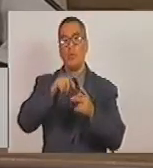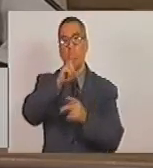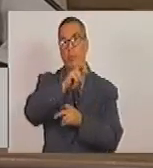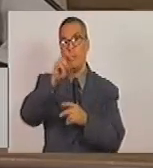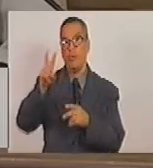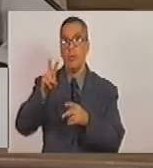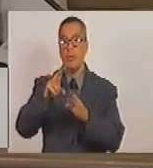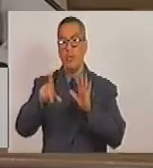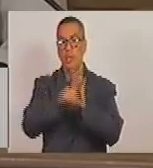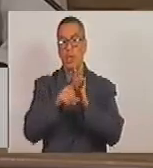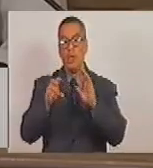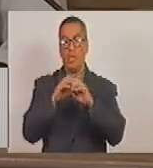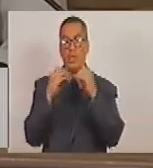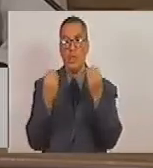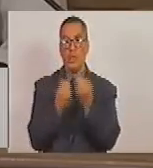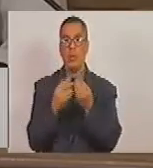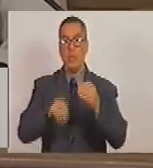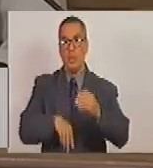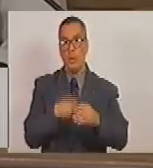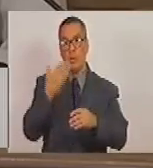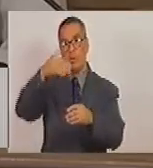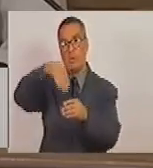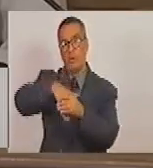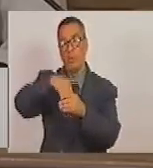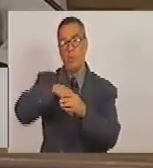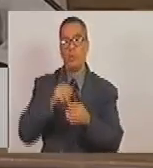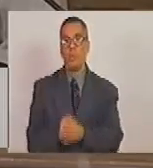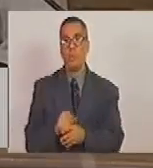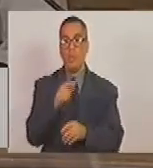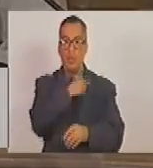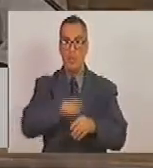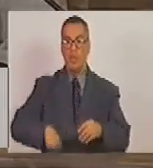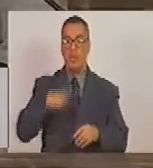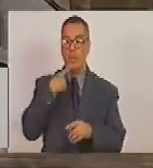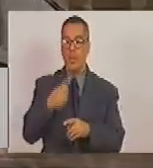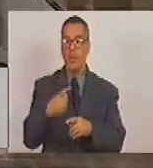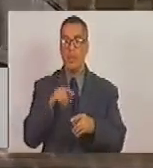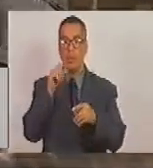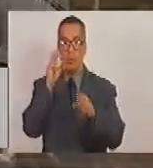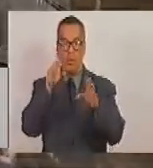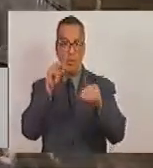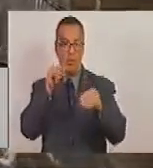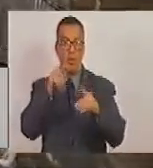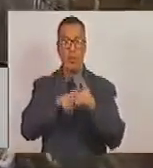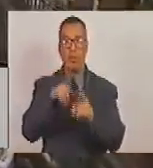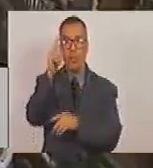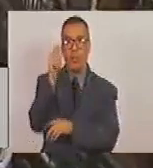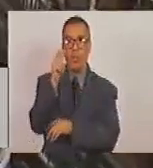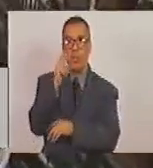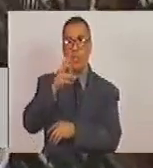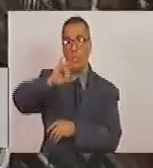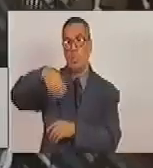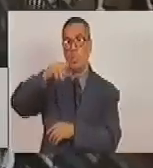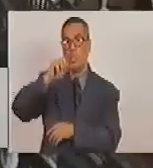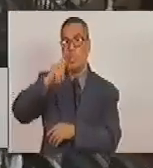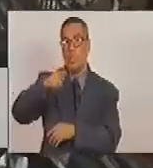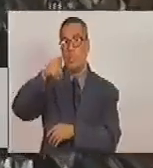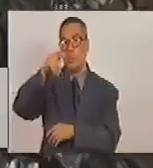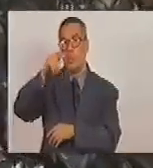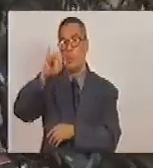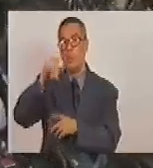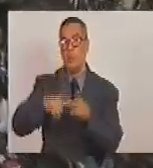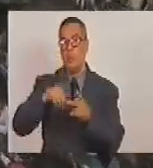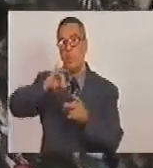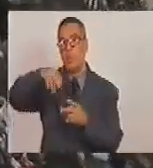22 de la Ley Orgánica del Poder Electoral. El presidente otorgó el derecho de palabra a los diputados Giuseppe Alessandrello y